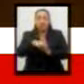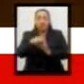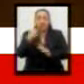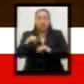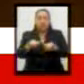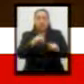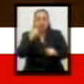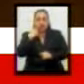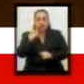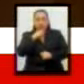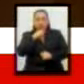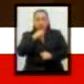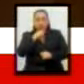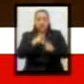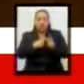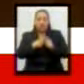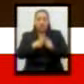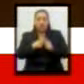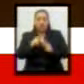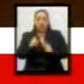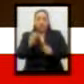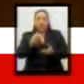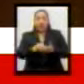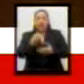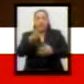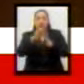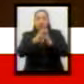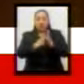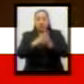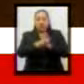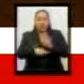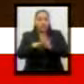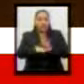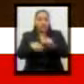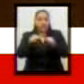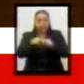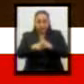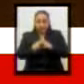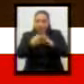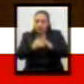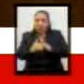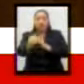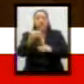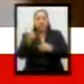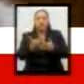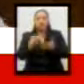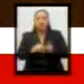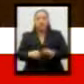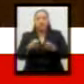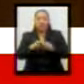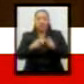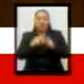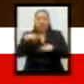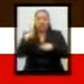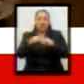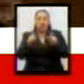género. Y define cuatro programas mínimos y a partir de ahí las otras necesidades. Bueno, en el siguiente cuadro, por